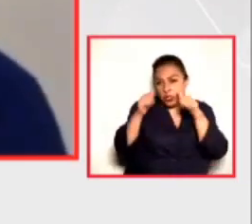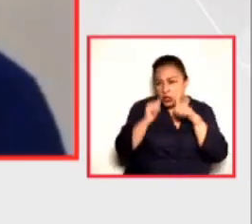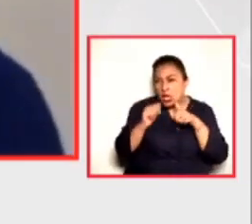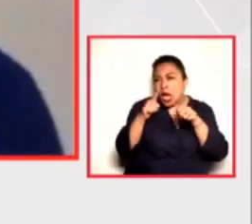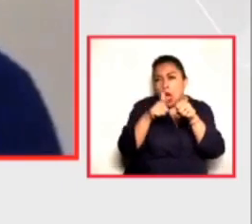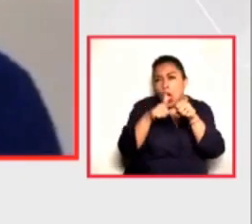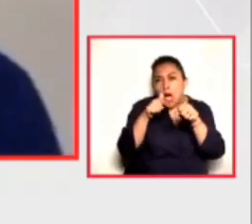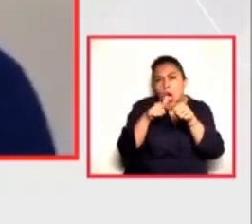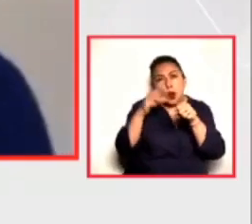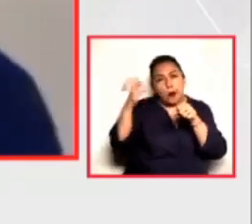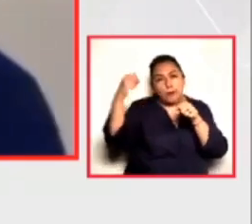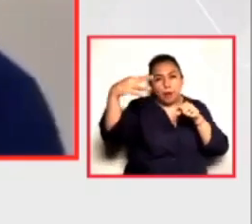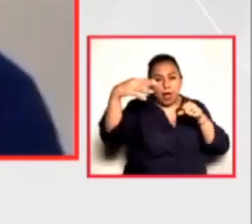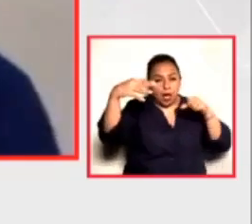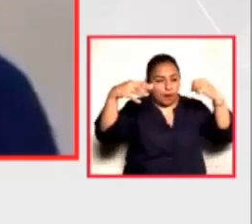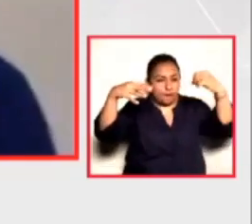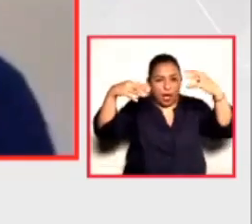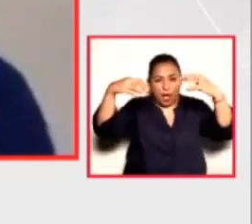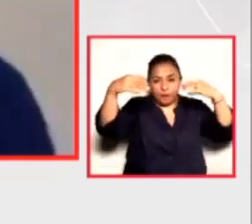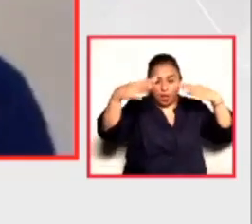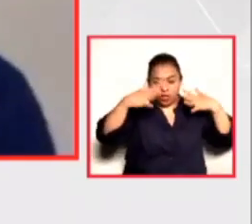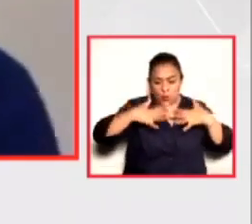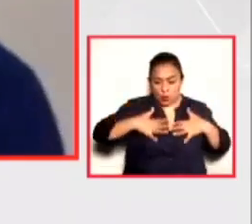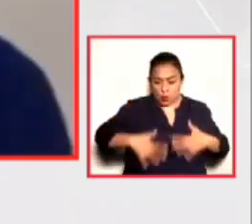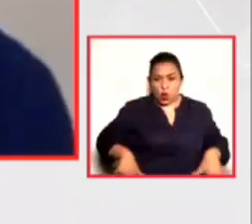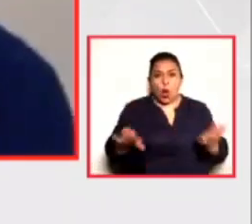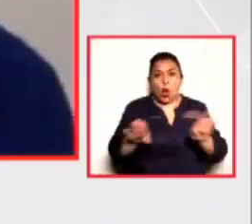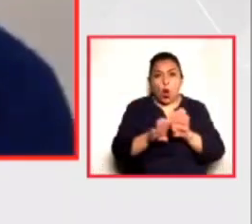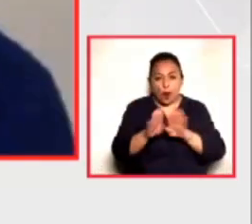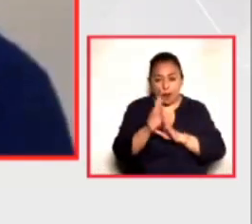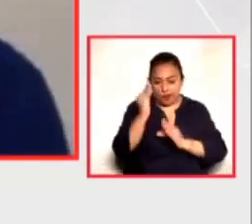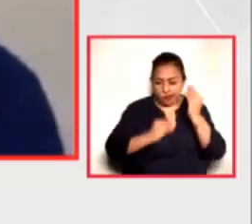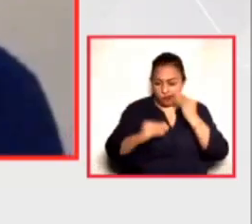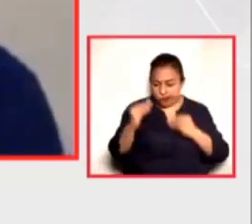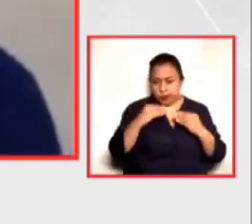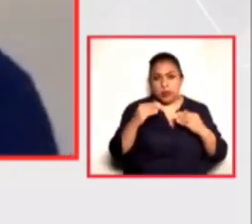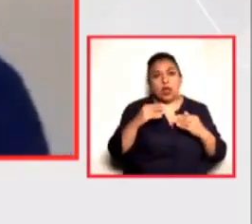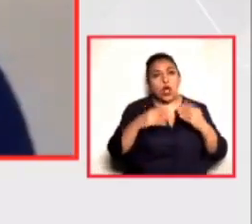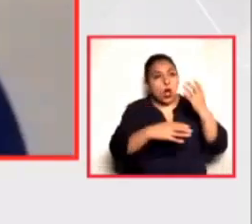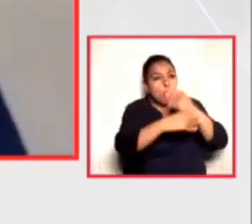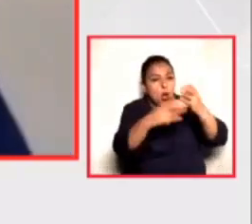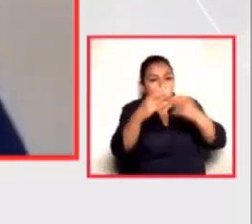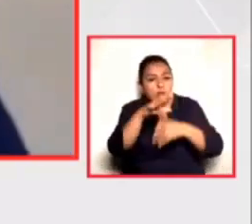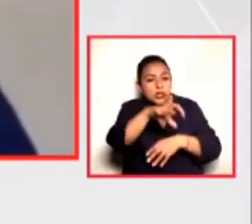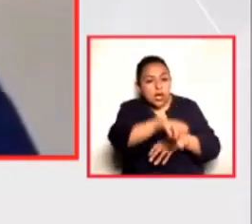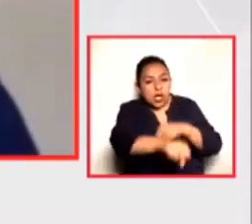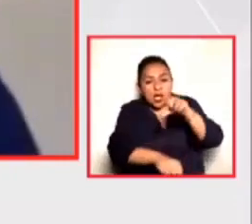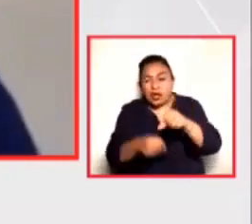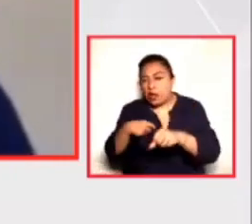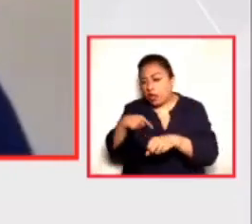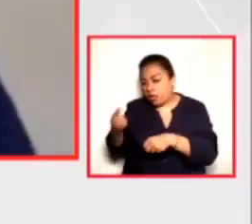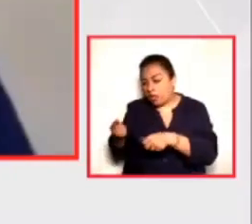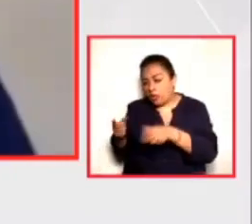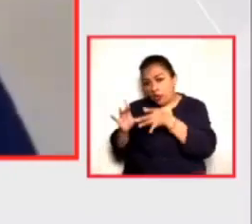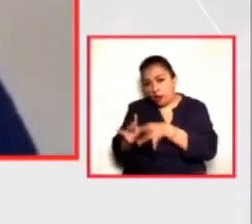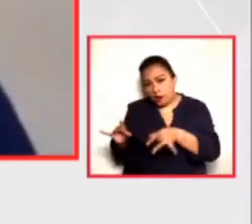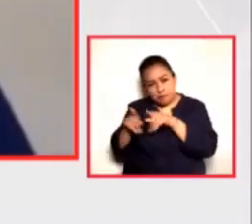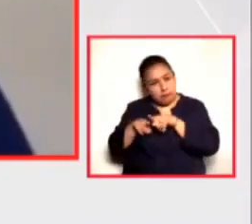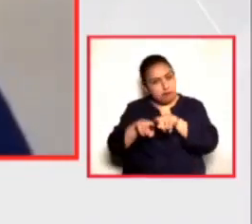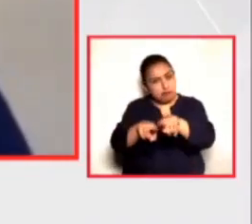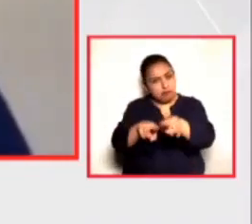sucediendo, qué vestuario llevan los actores, qué utilería está agarrando el actor. O sea, todo va al mismo tiempo